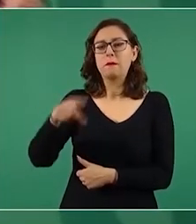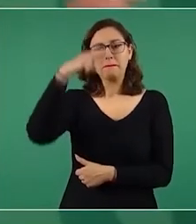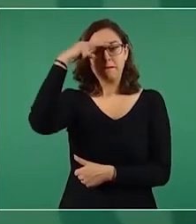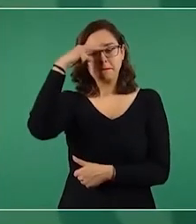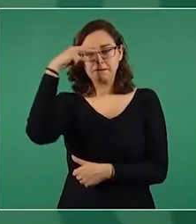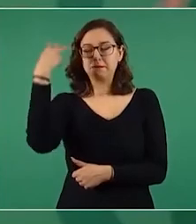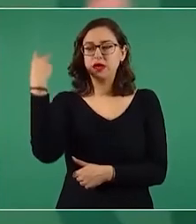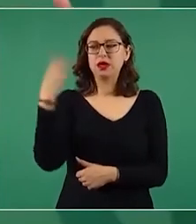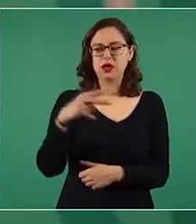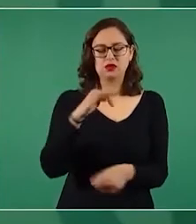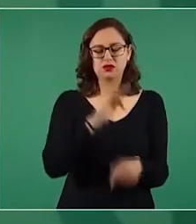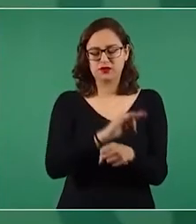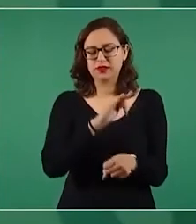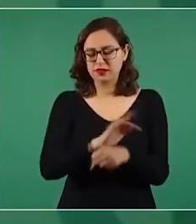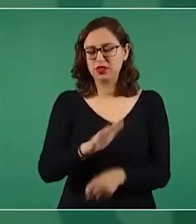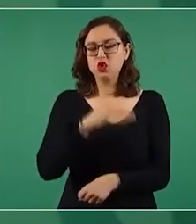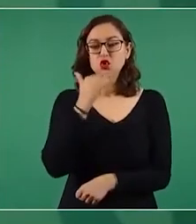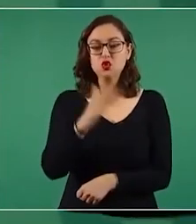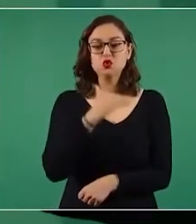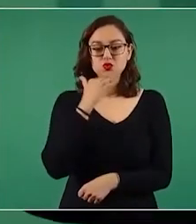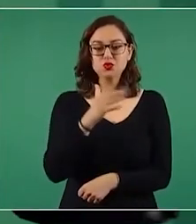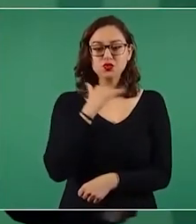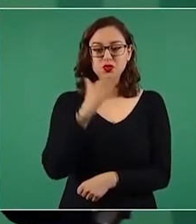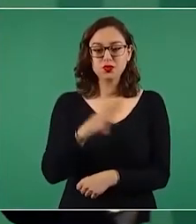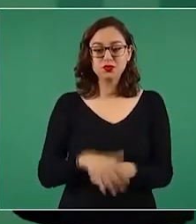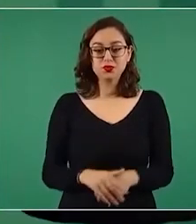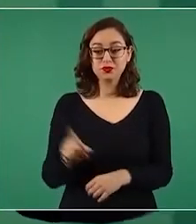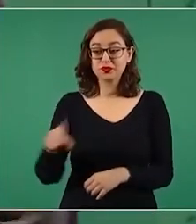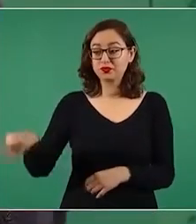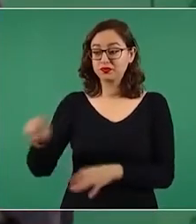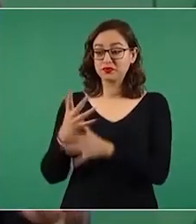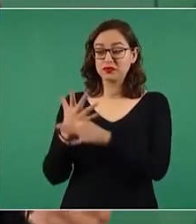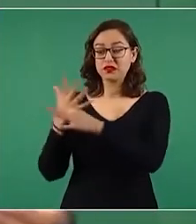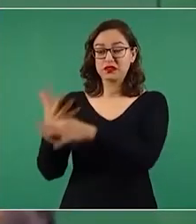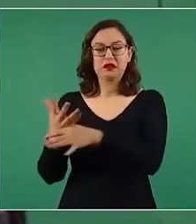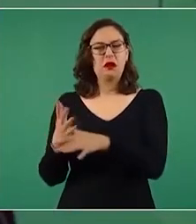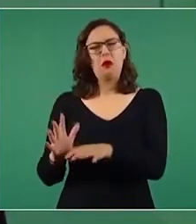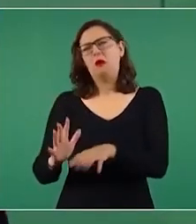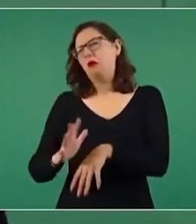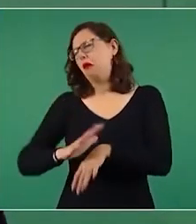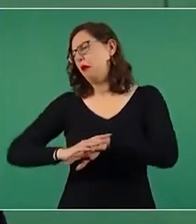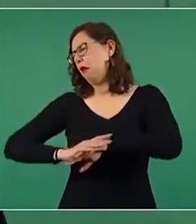dice que las escuelas están vandalizadas,